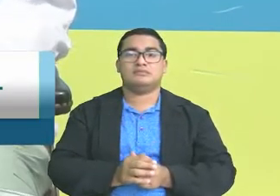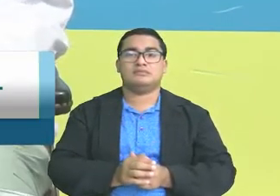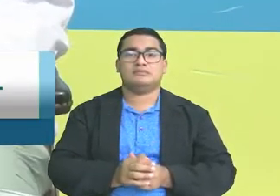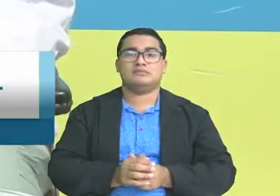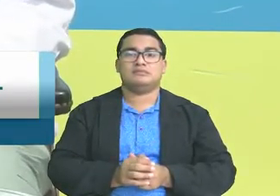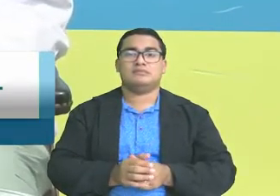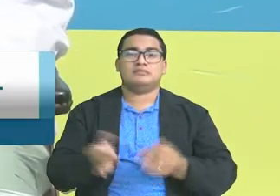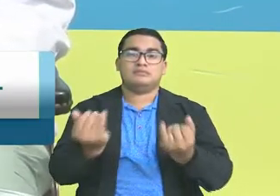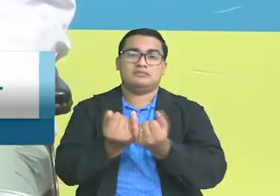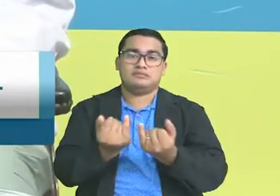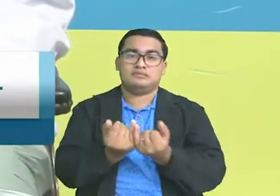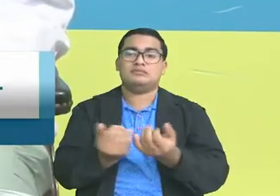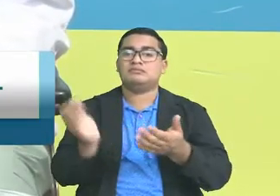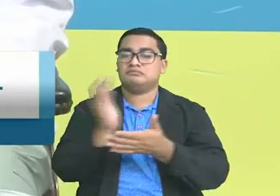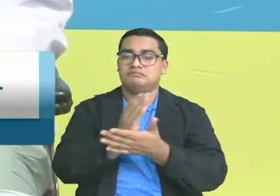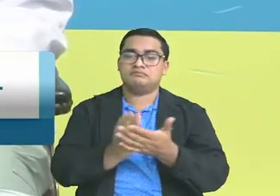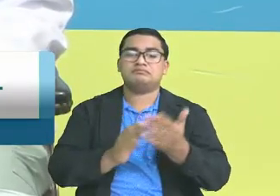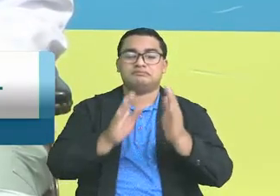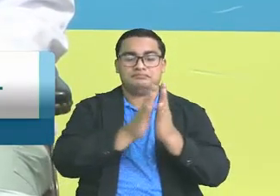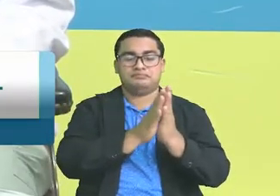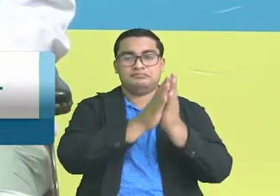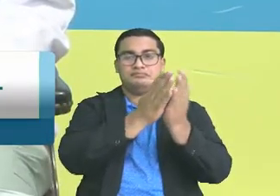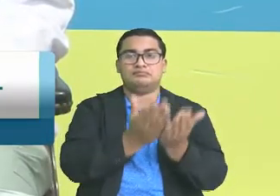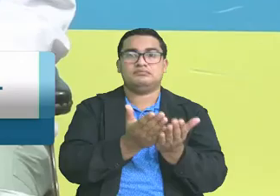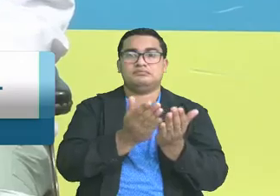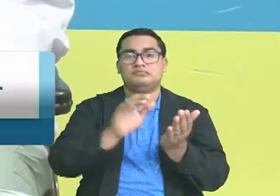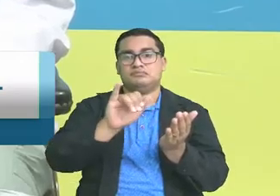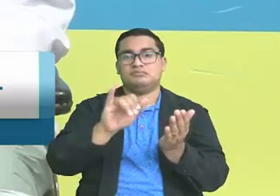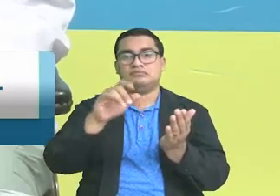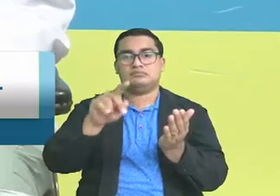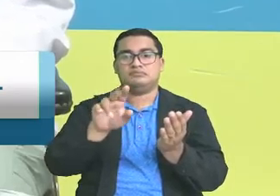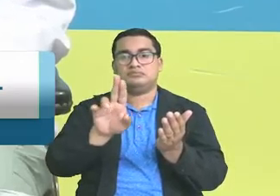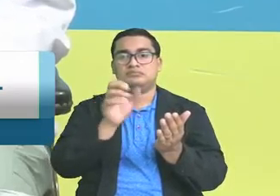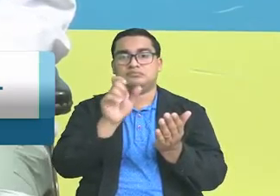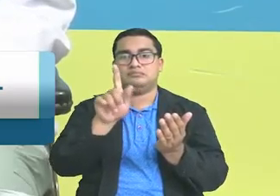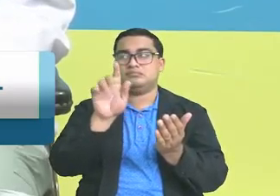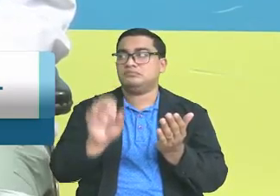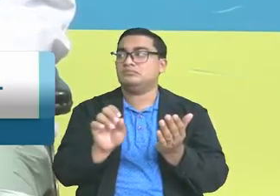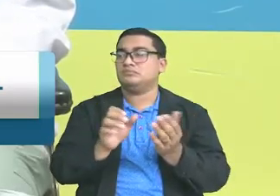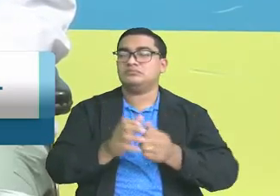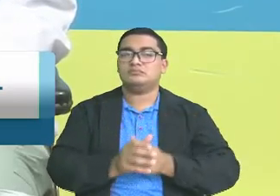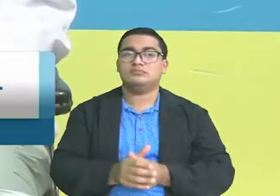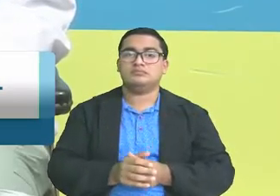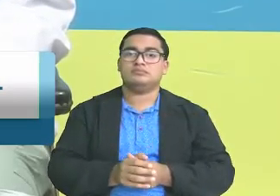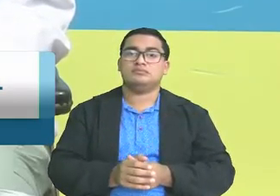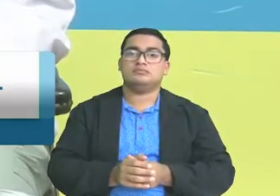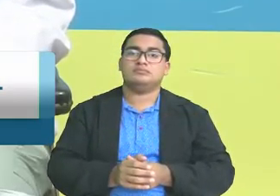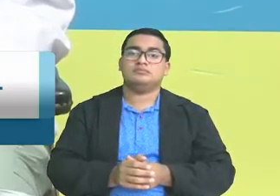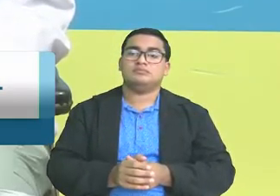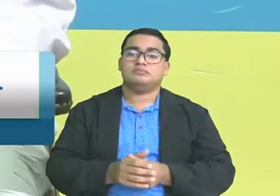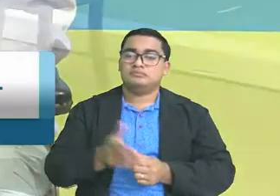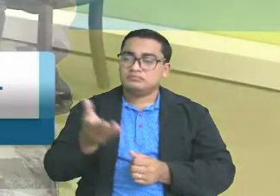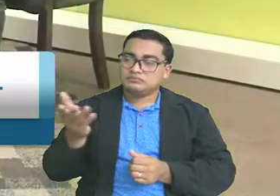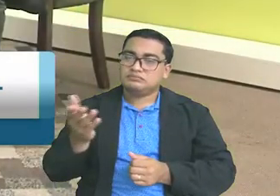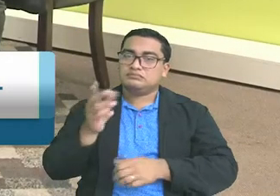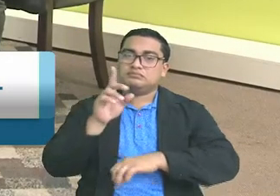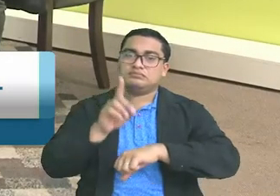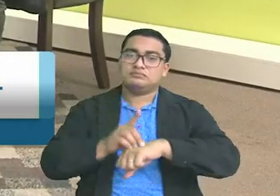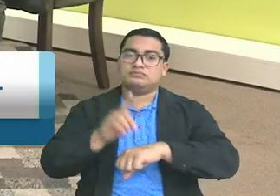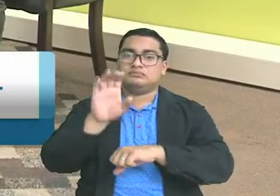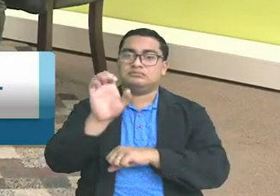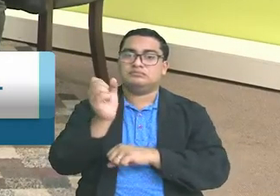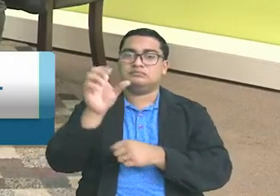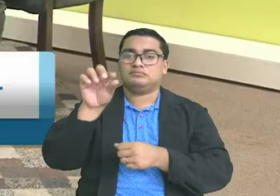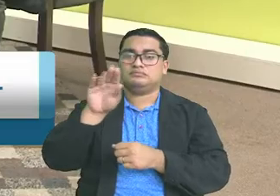Incluso en alguna literatura van a ver que se utiliza la palabra ictus, ¿no? Mm. ¿Verdad? Usted me está diciendo, doctor, que la isquémica es la